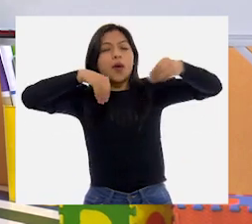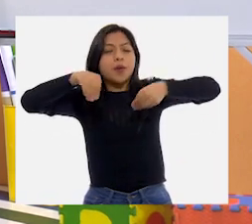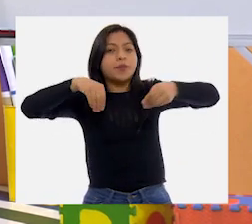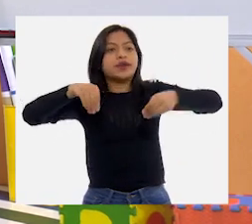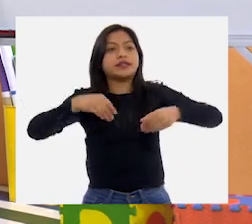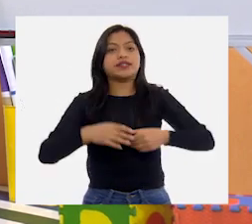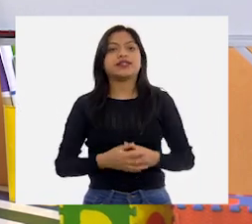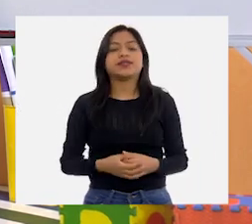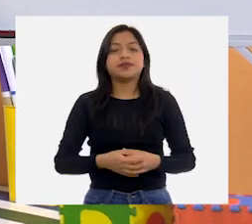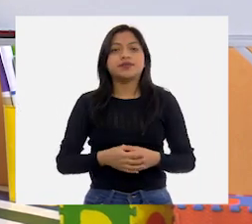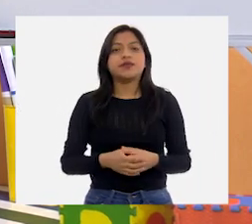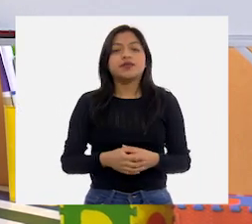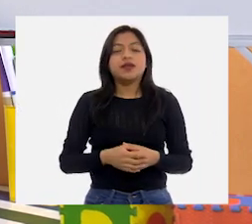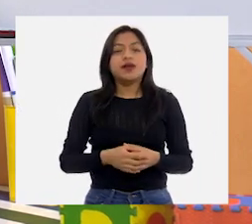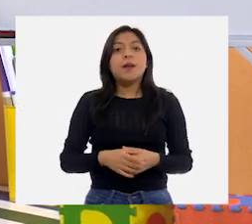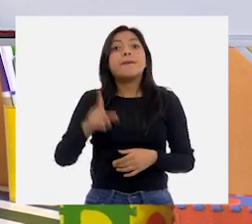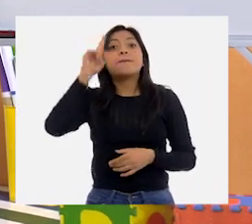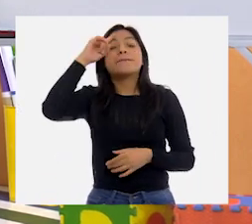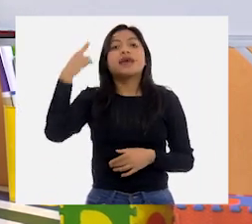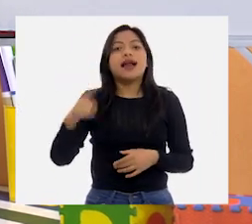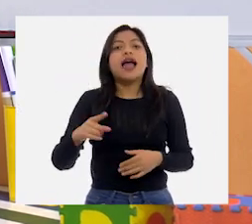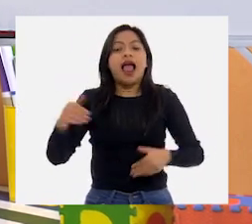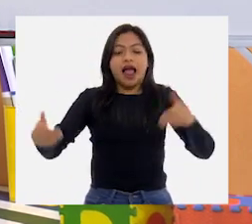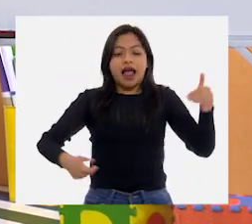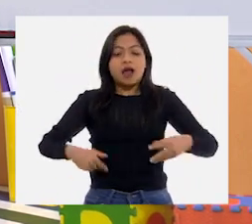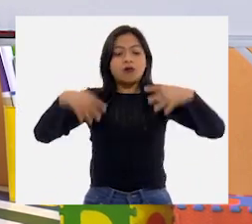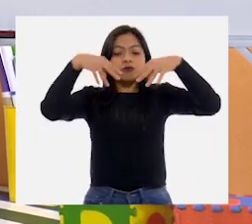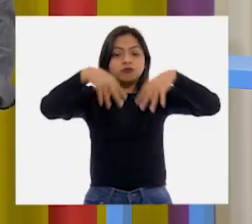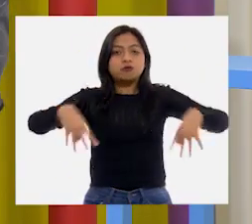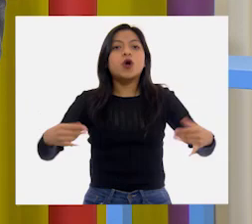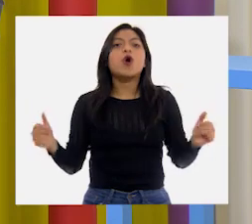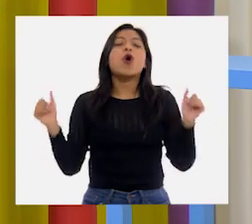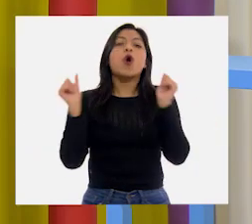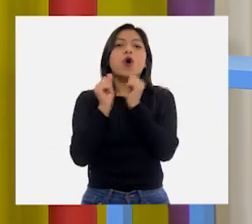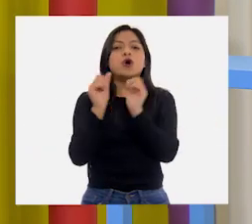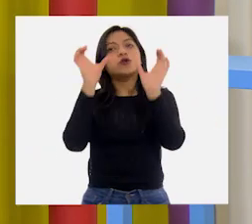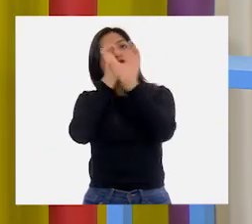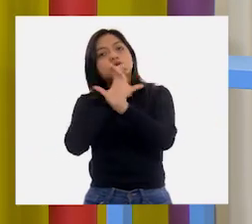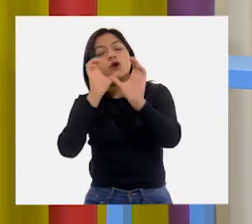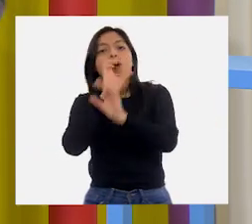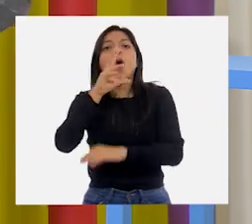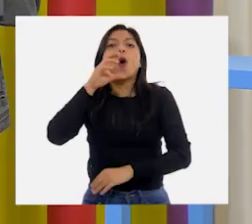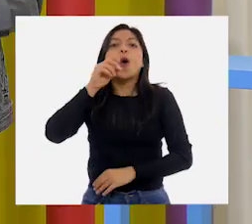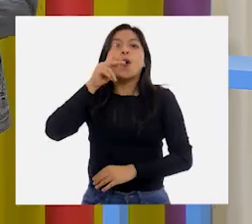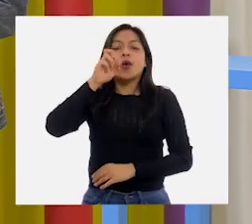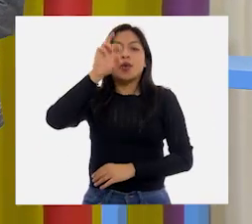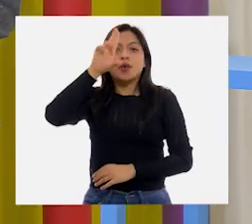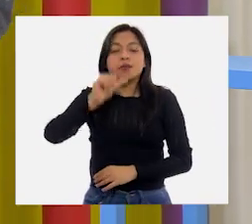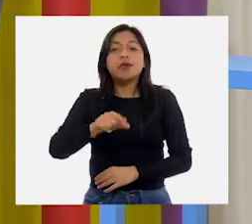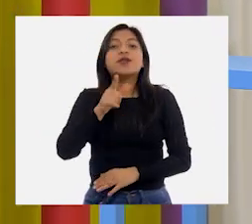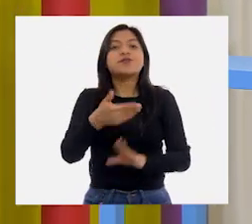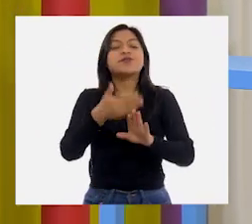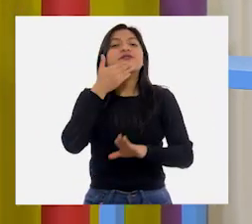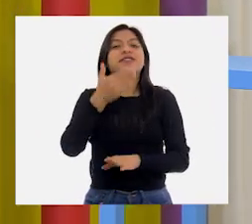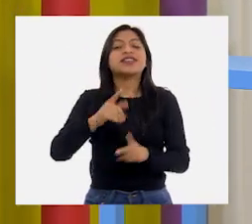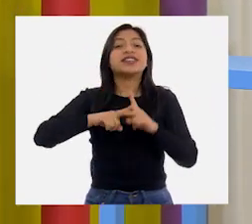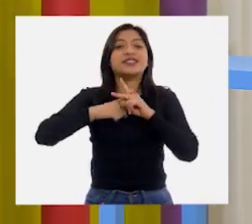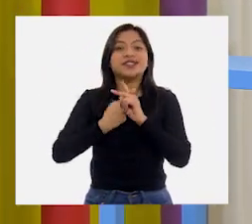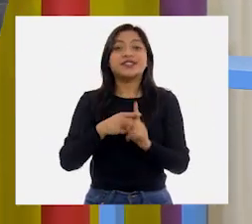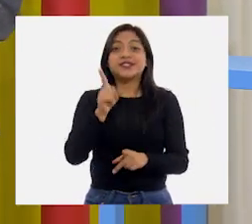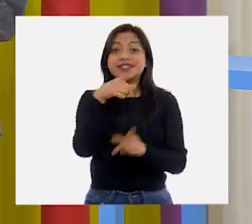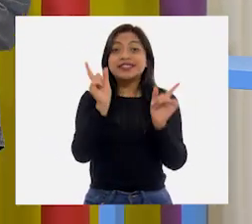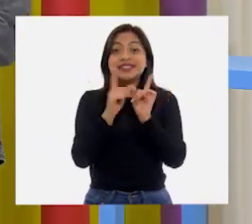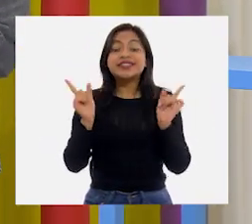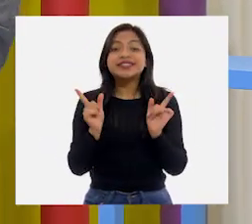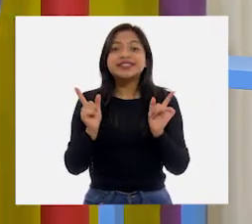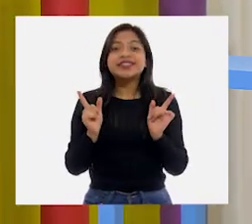estoy tratando de levantar para que sea una ópera completa. ¡Muy bien! Bien, pues entonces iniciamos. ¿Listo,